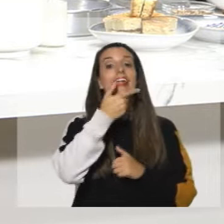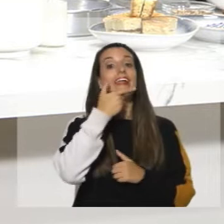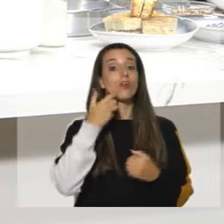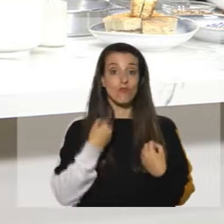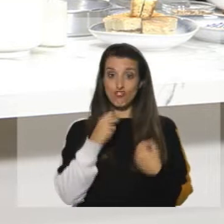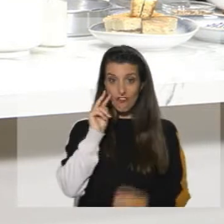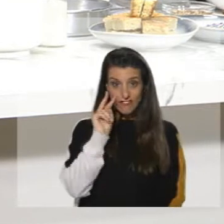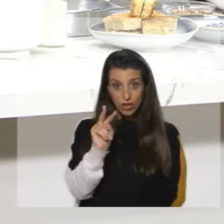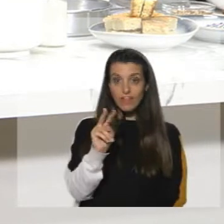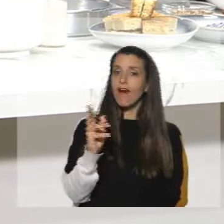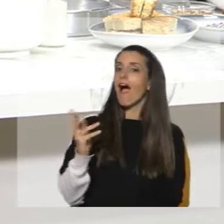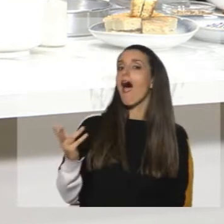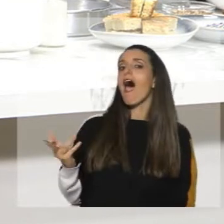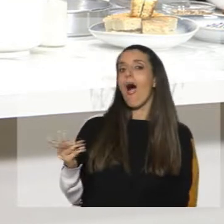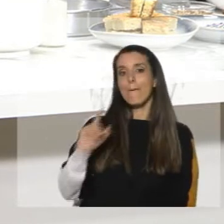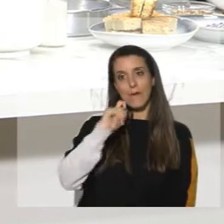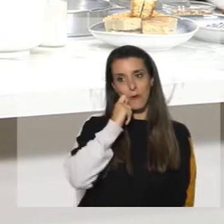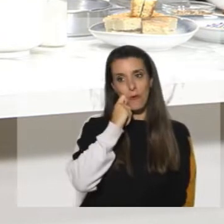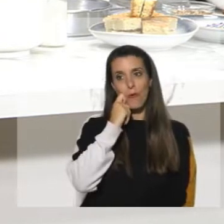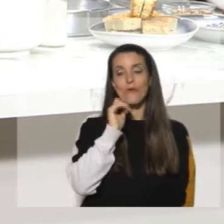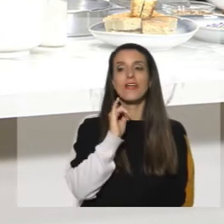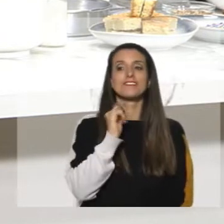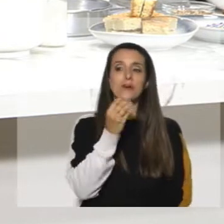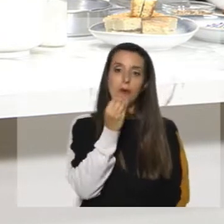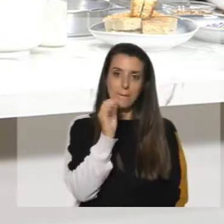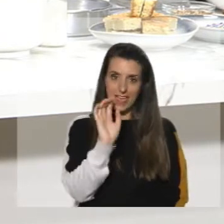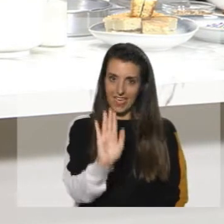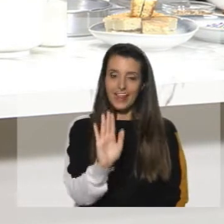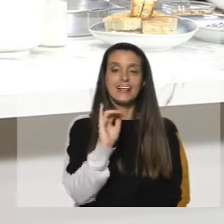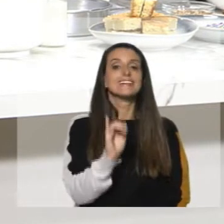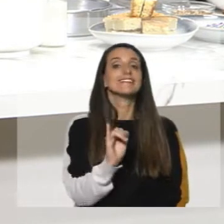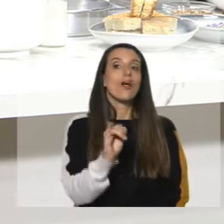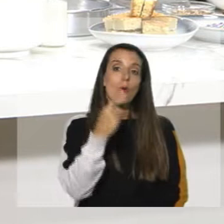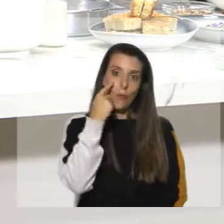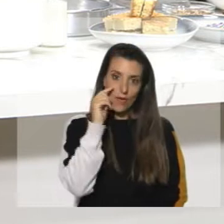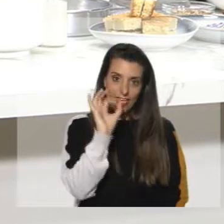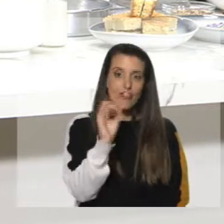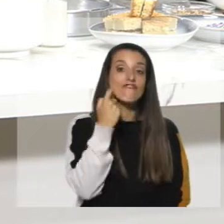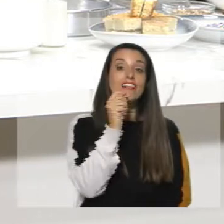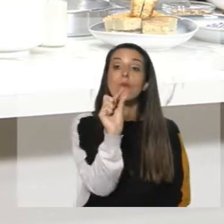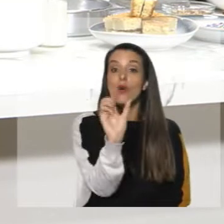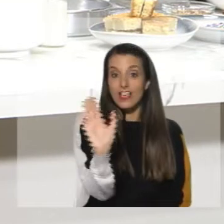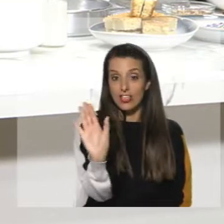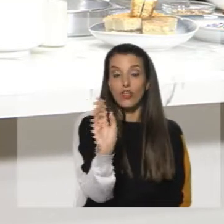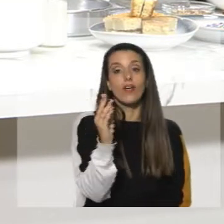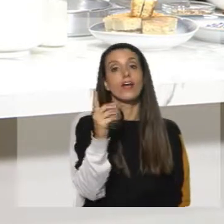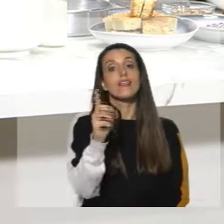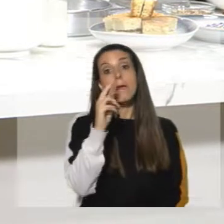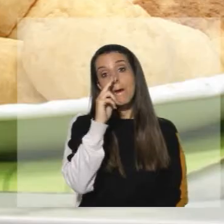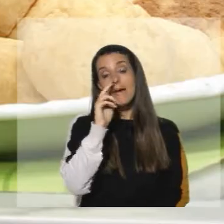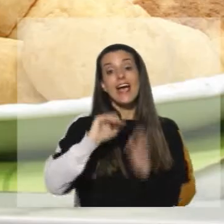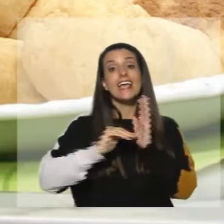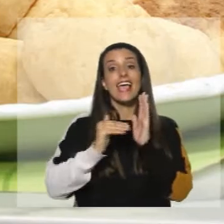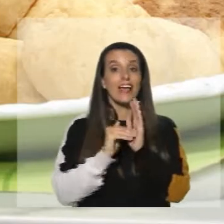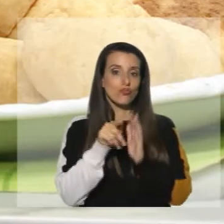yo lo veo y viste que dan ganas. Dan ganas. Hay que controlarse, Hay que controlarse. Falta un ratito. Y... los pancitos de queso además son